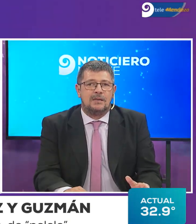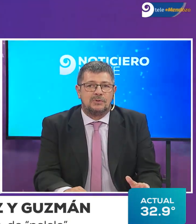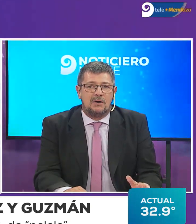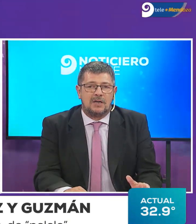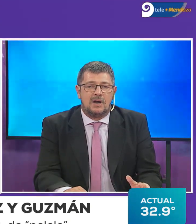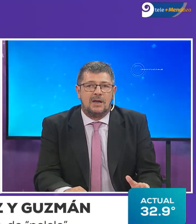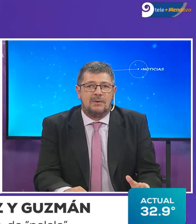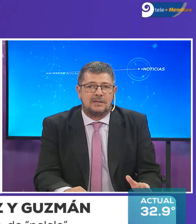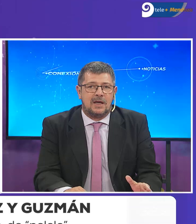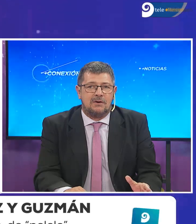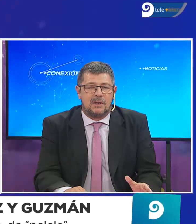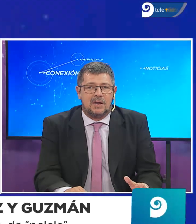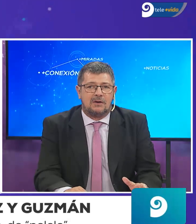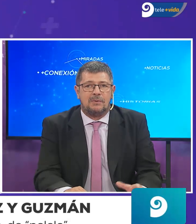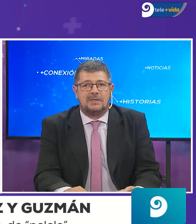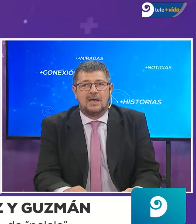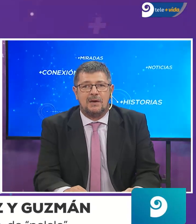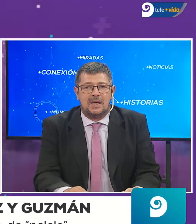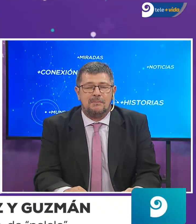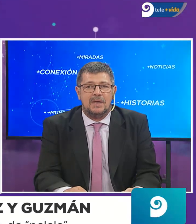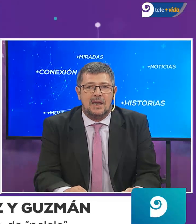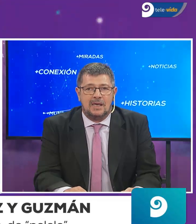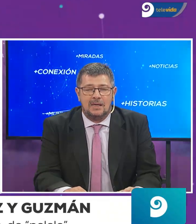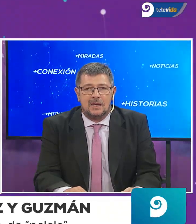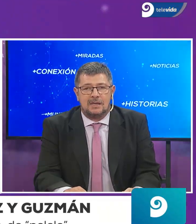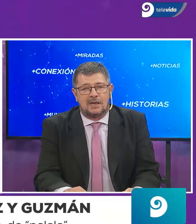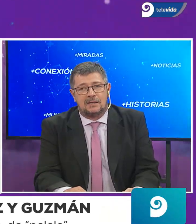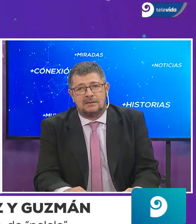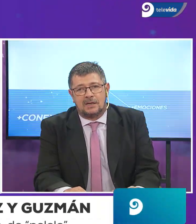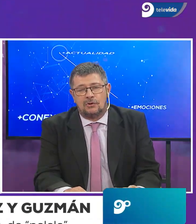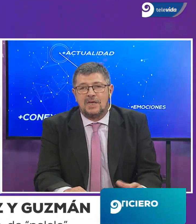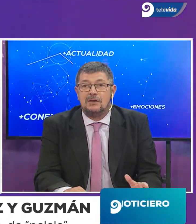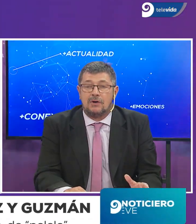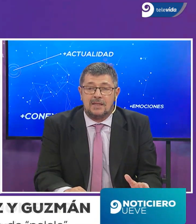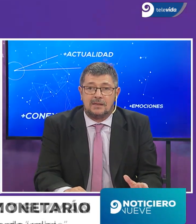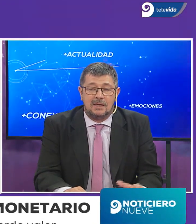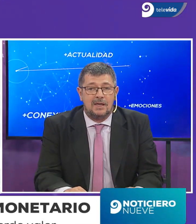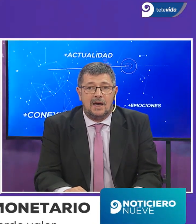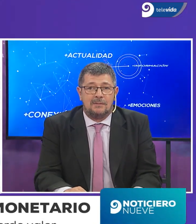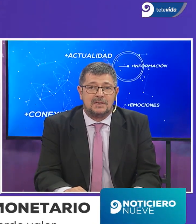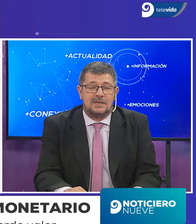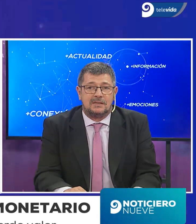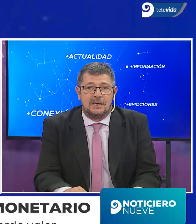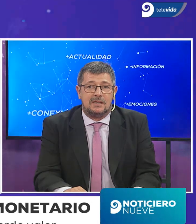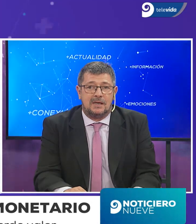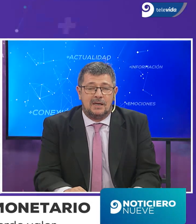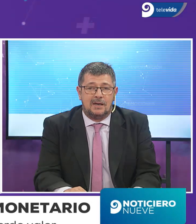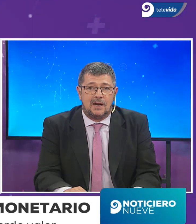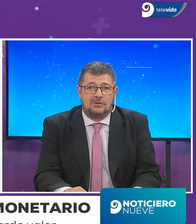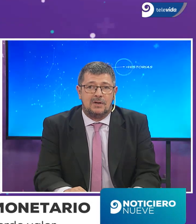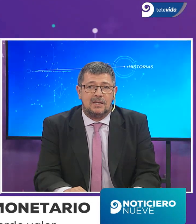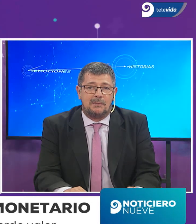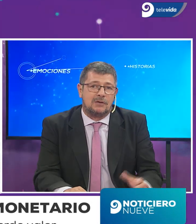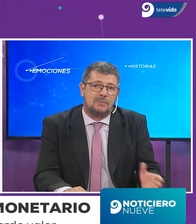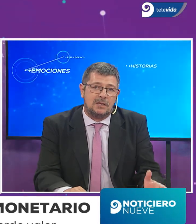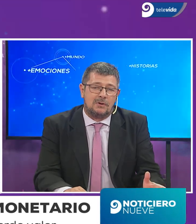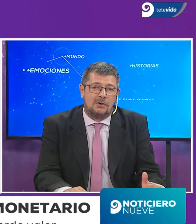el diputado nacional libertario y también economista Javier Milei, que trató de ignorante al presidente de la